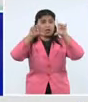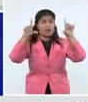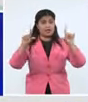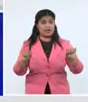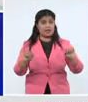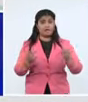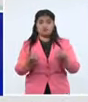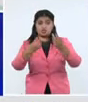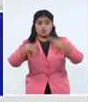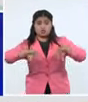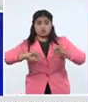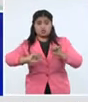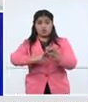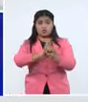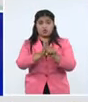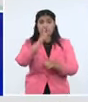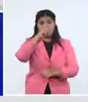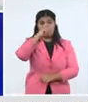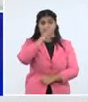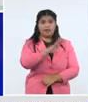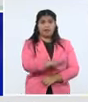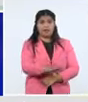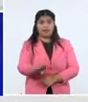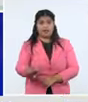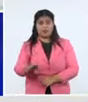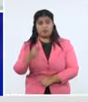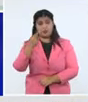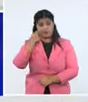casos pediátricos, que ya lo tienen en pantalla,